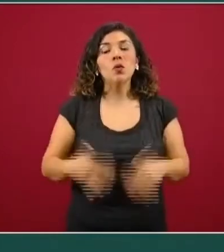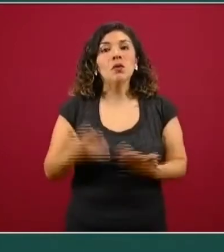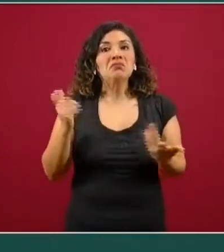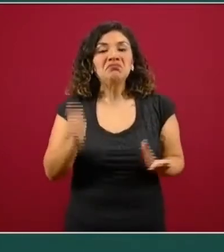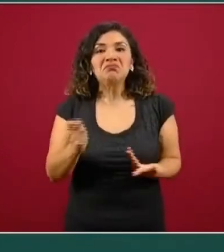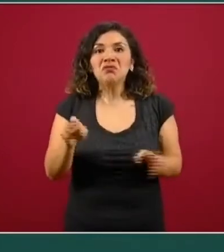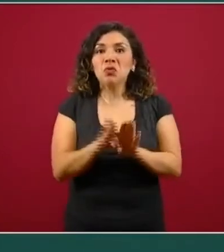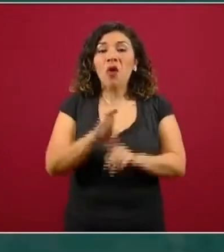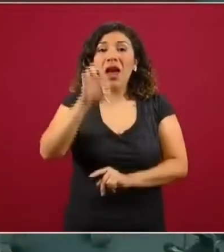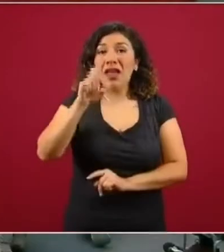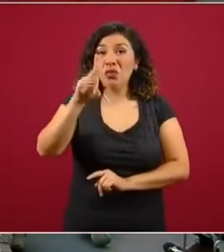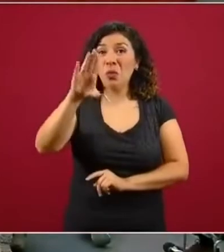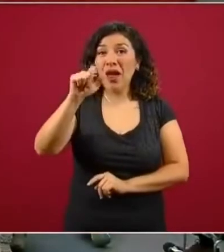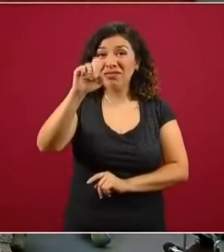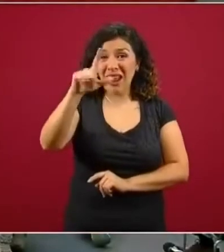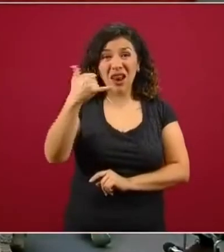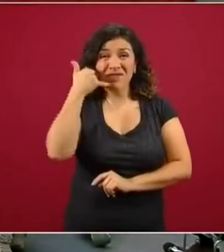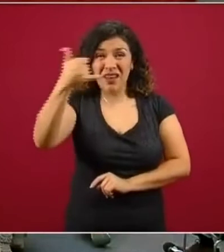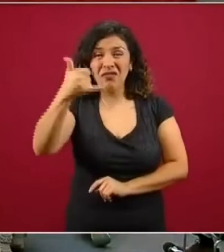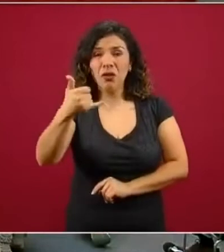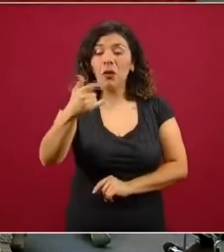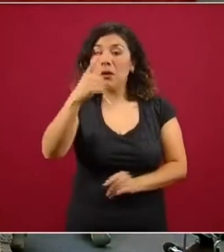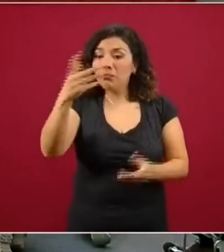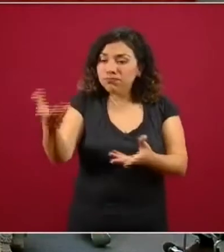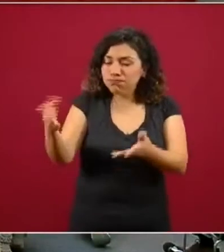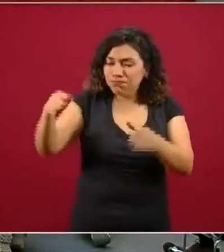en Educatel por teléfono